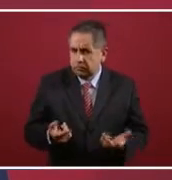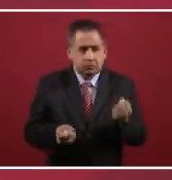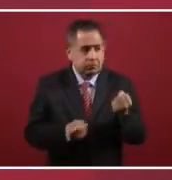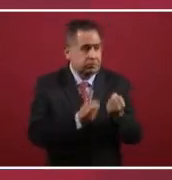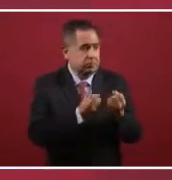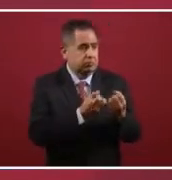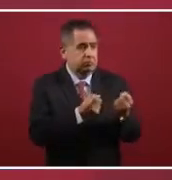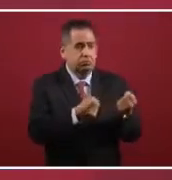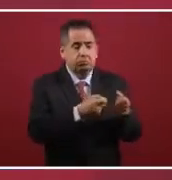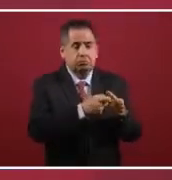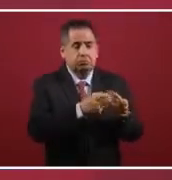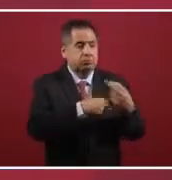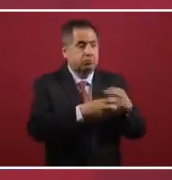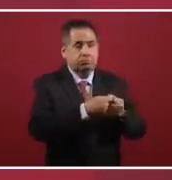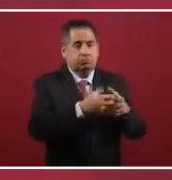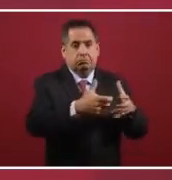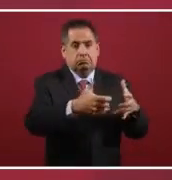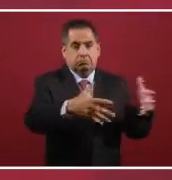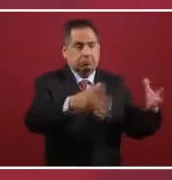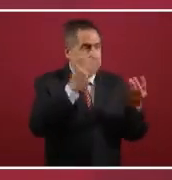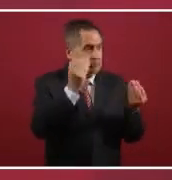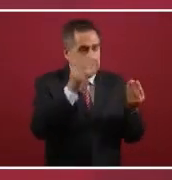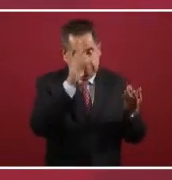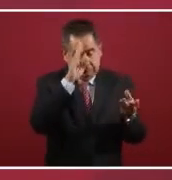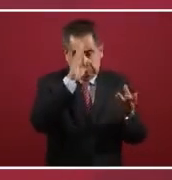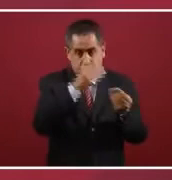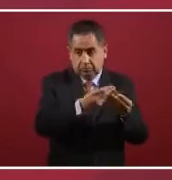hongos después de la lluvia, surgieron